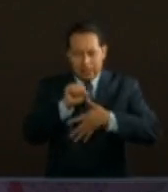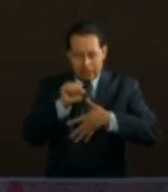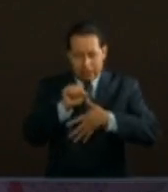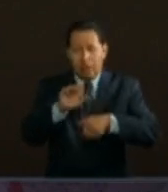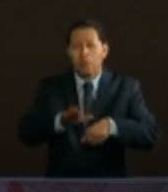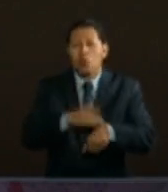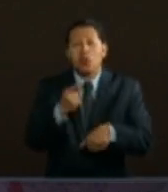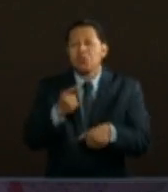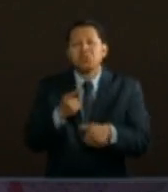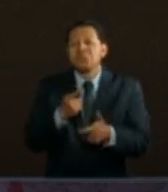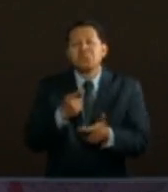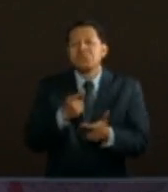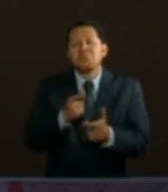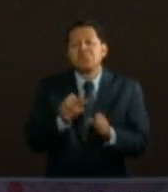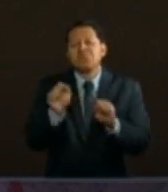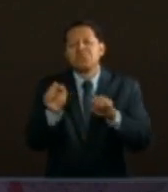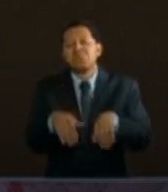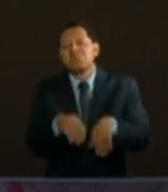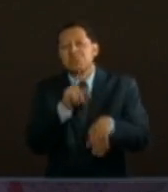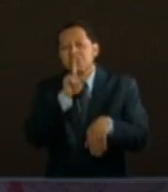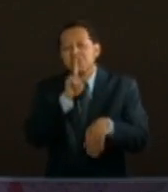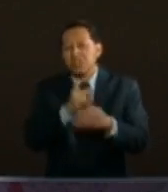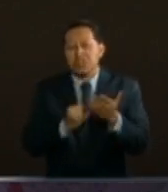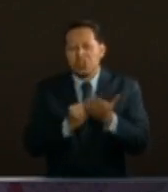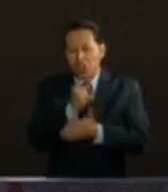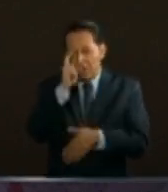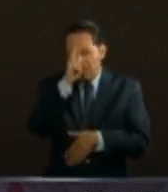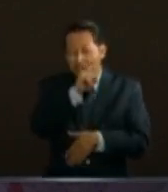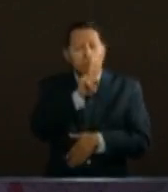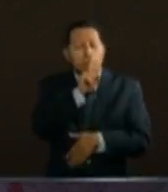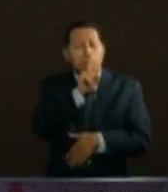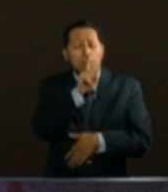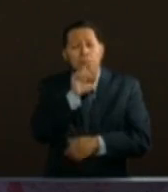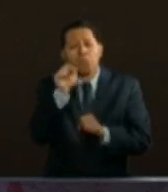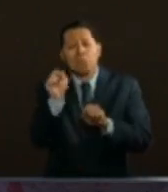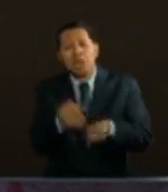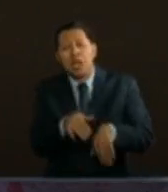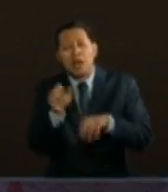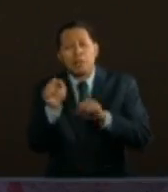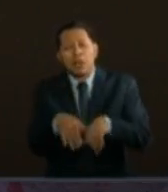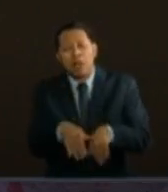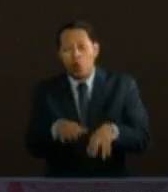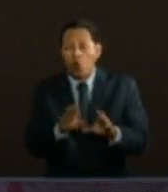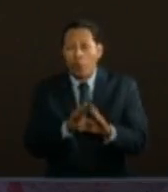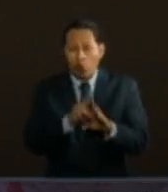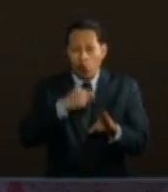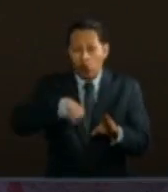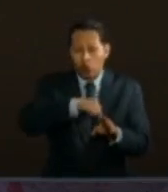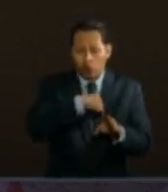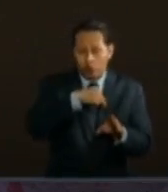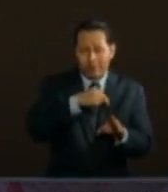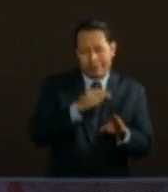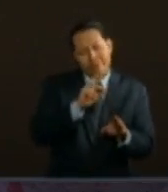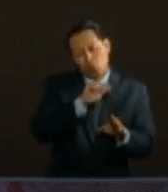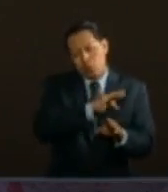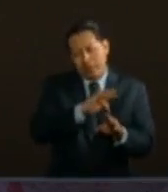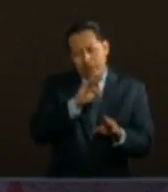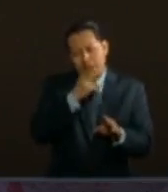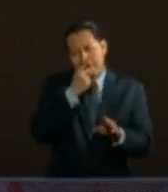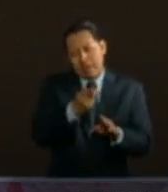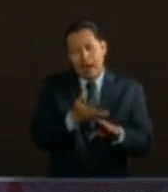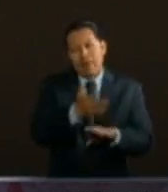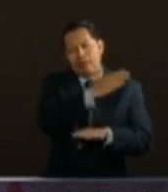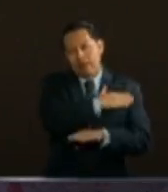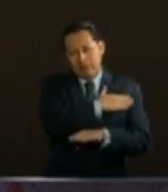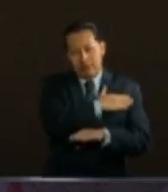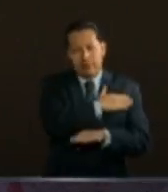haber tomado decisiones tan dolorosas como las que tomamos, o tomaron, mejor dicho, los legisladores en ese